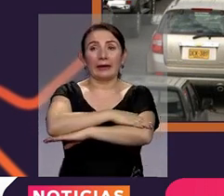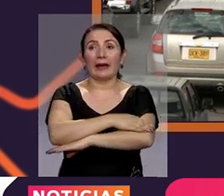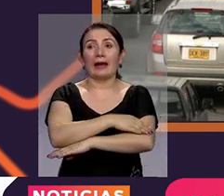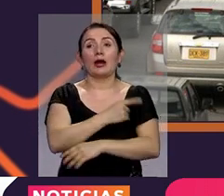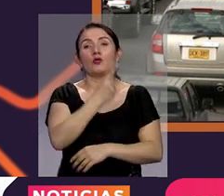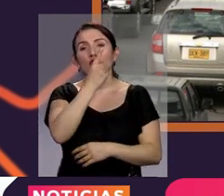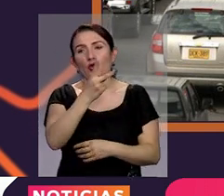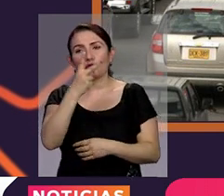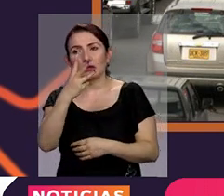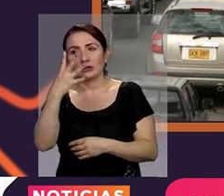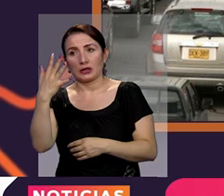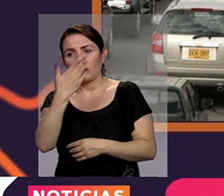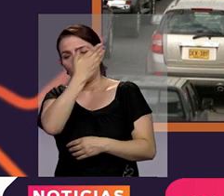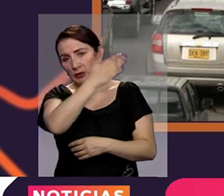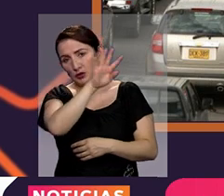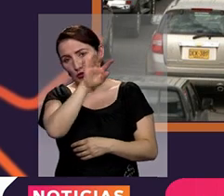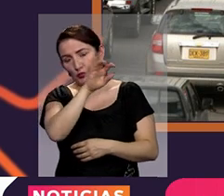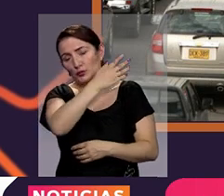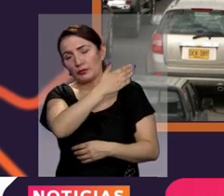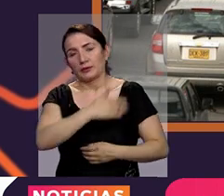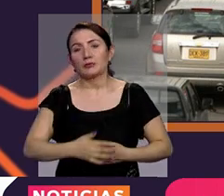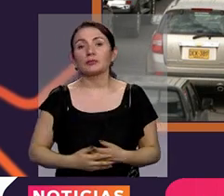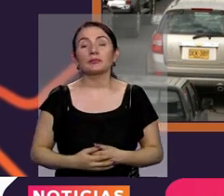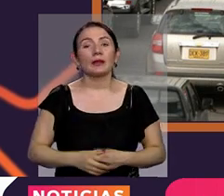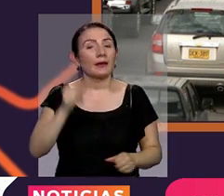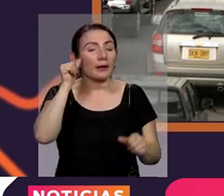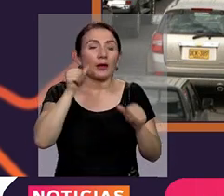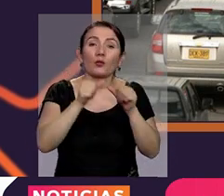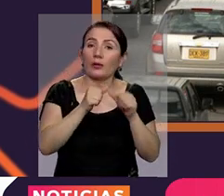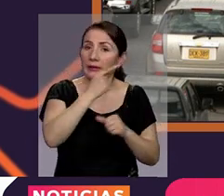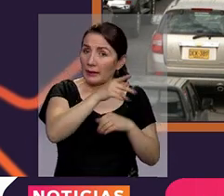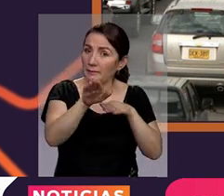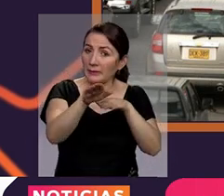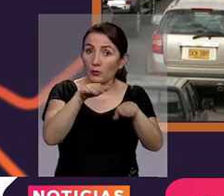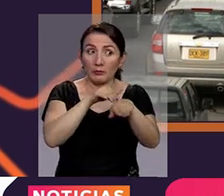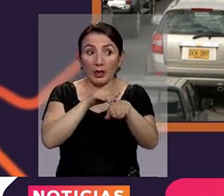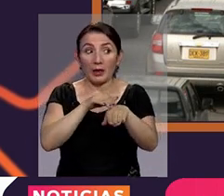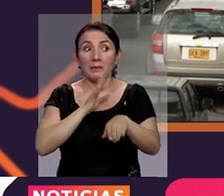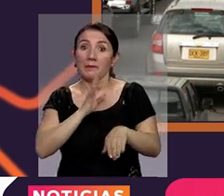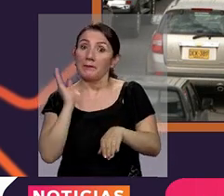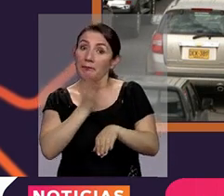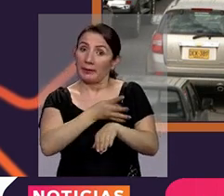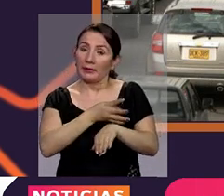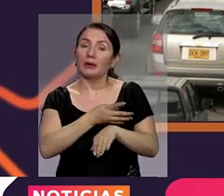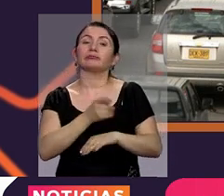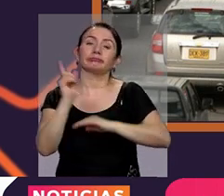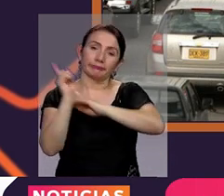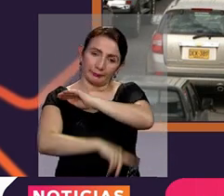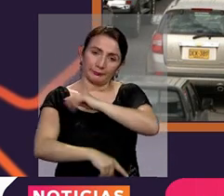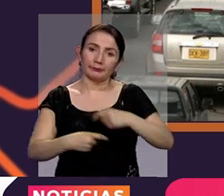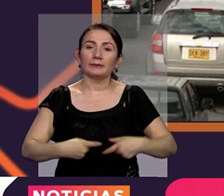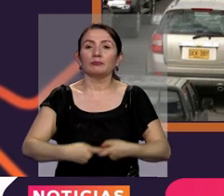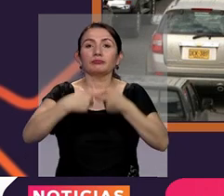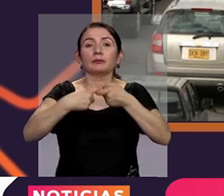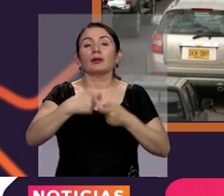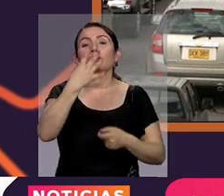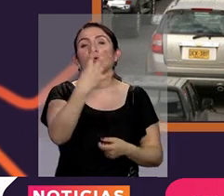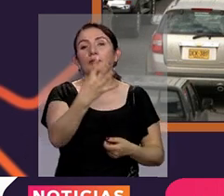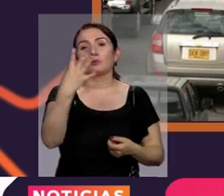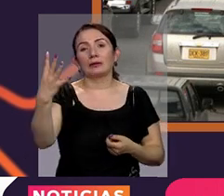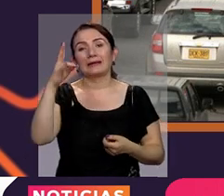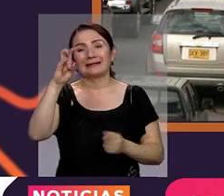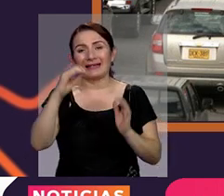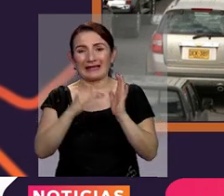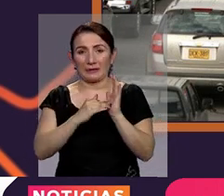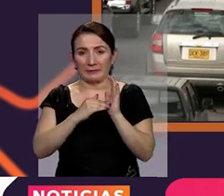las placas 1, 3, 5, 7 y 9. Recordemos que quien incumpla esta medida tendrá una sanción de 447.000